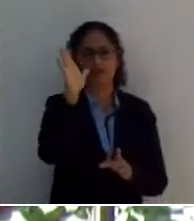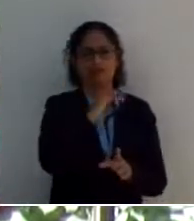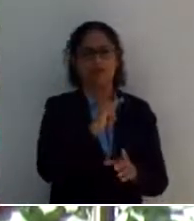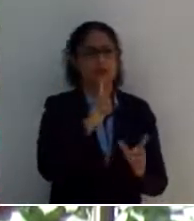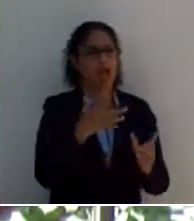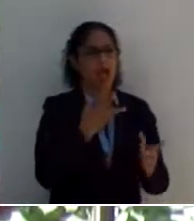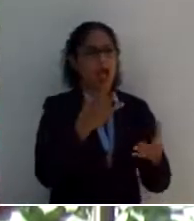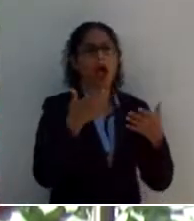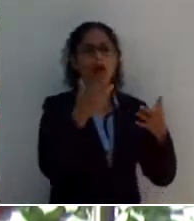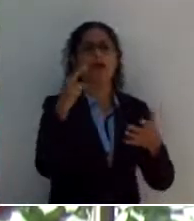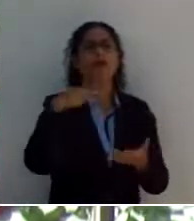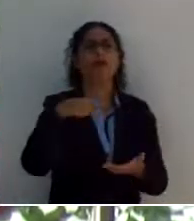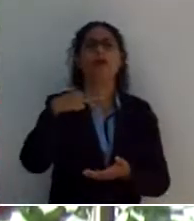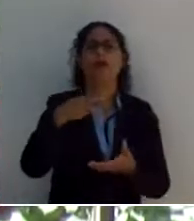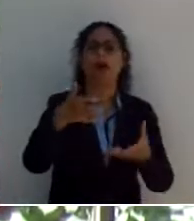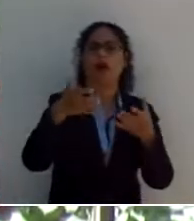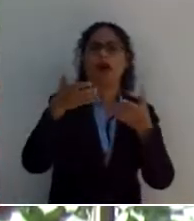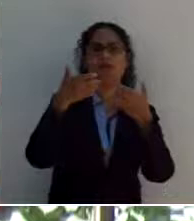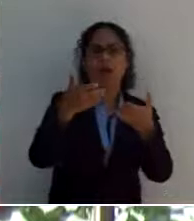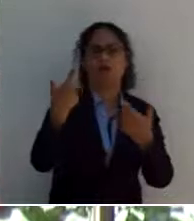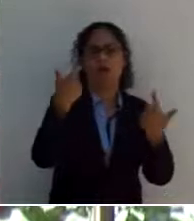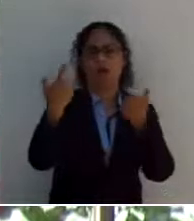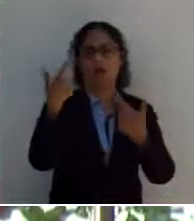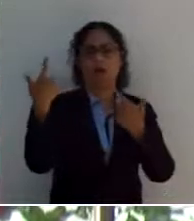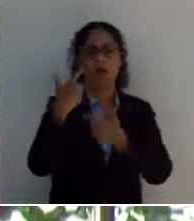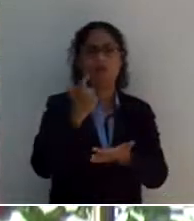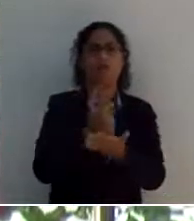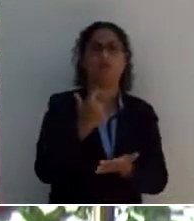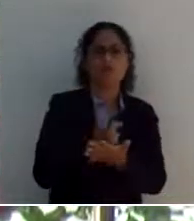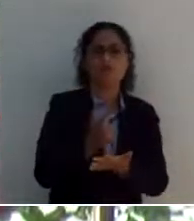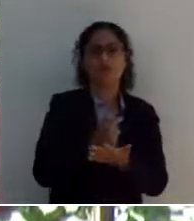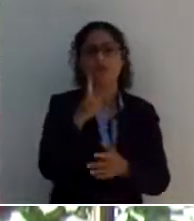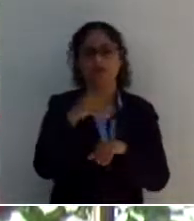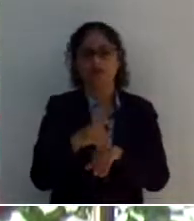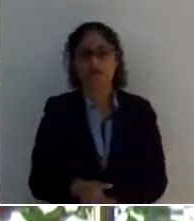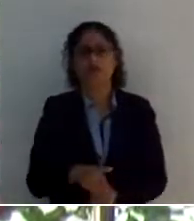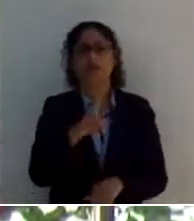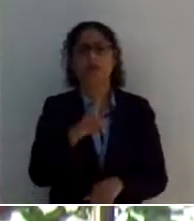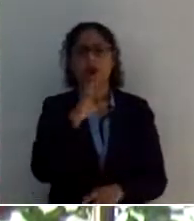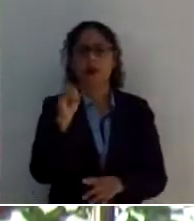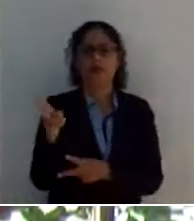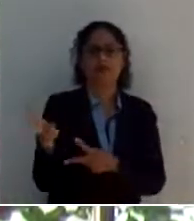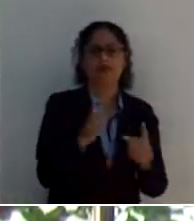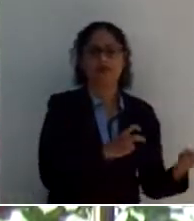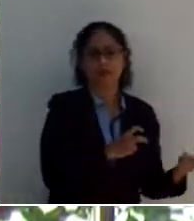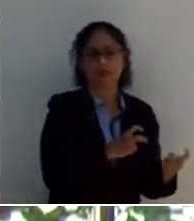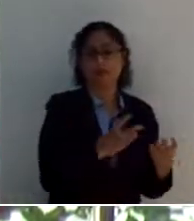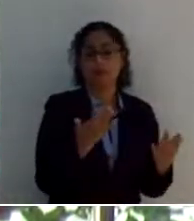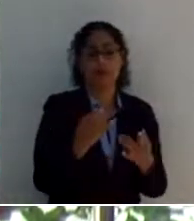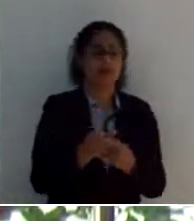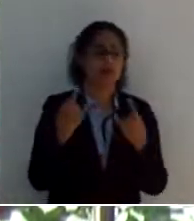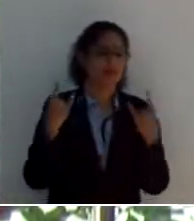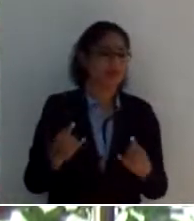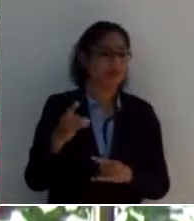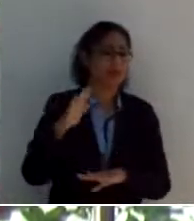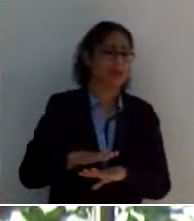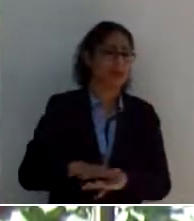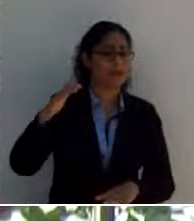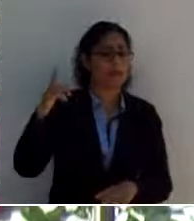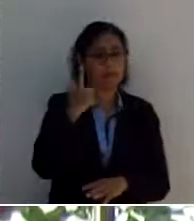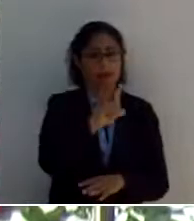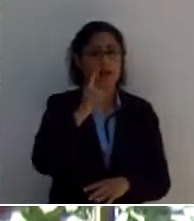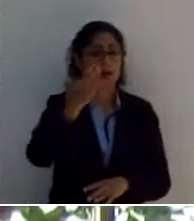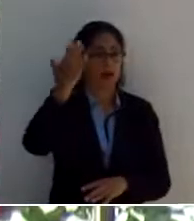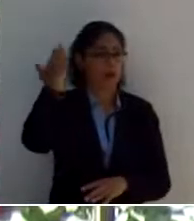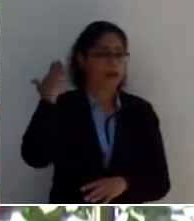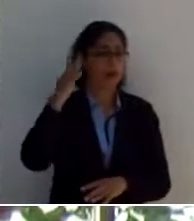de los delincuentes para amenazarte o para levantarte. Es una historia negra para Michoacán